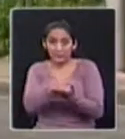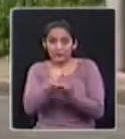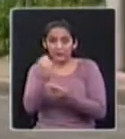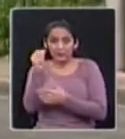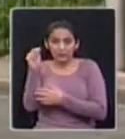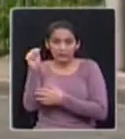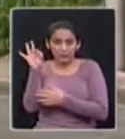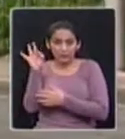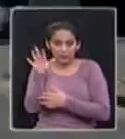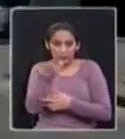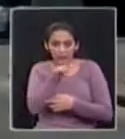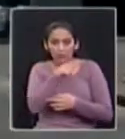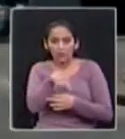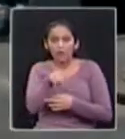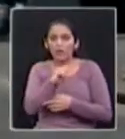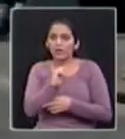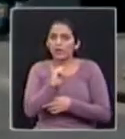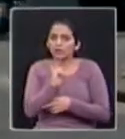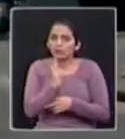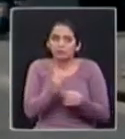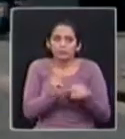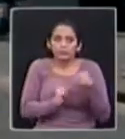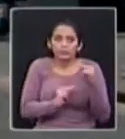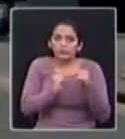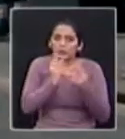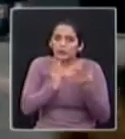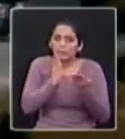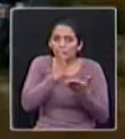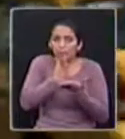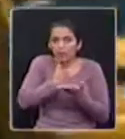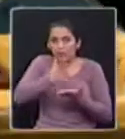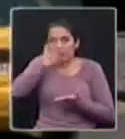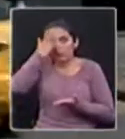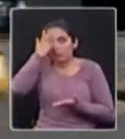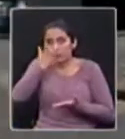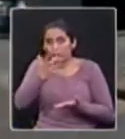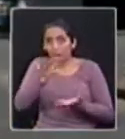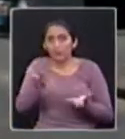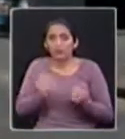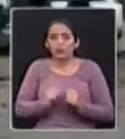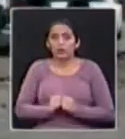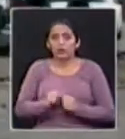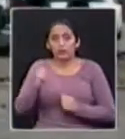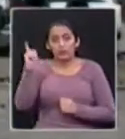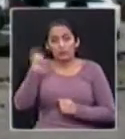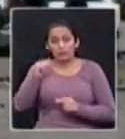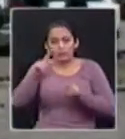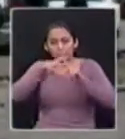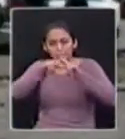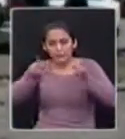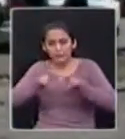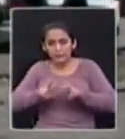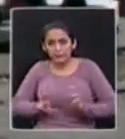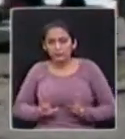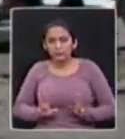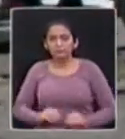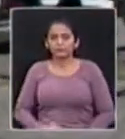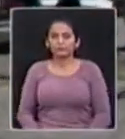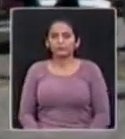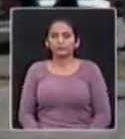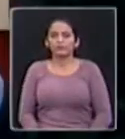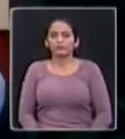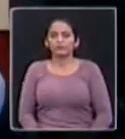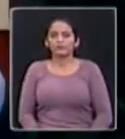que existan problemas en la adjudicación y aseguró que la intervención no se detendrá porque es una decisión política de su